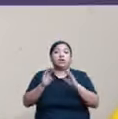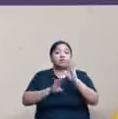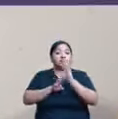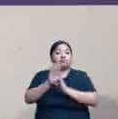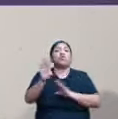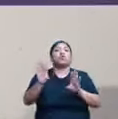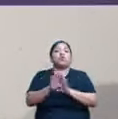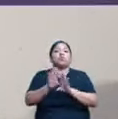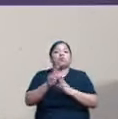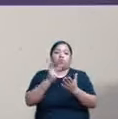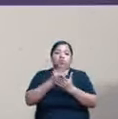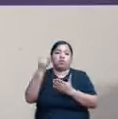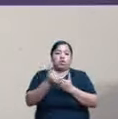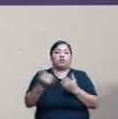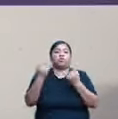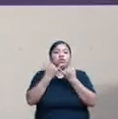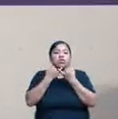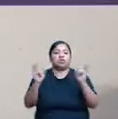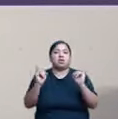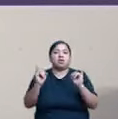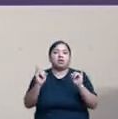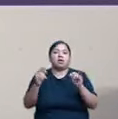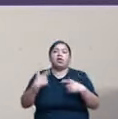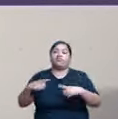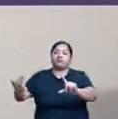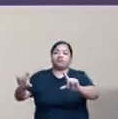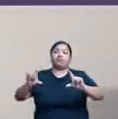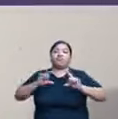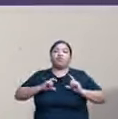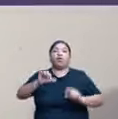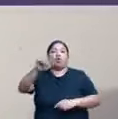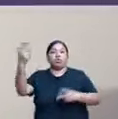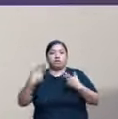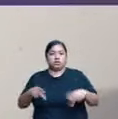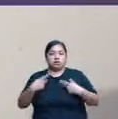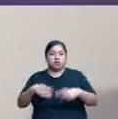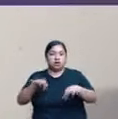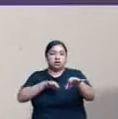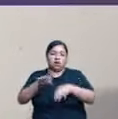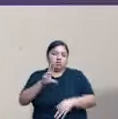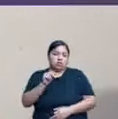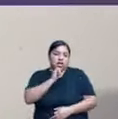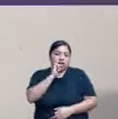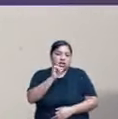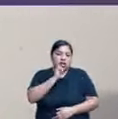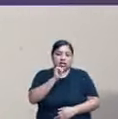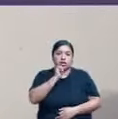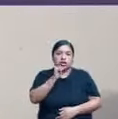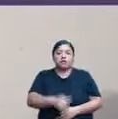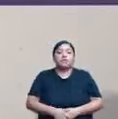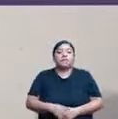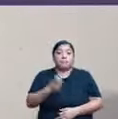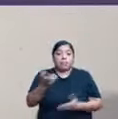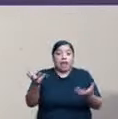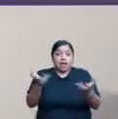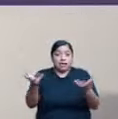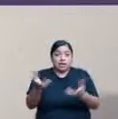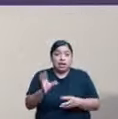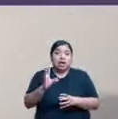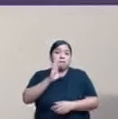proyecto independiente, que no se cuelga de trabajos ajenos ni de proyectos de otro índole. Con sus acciones y